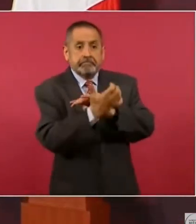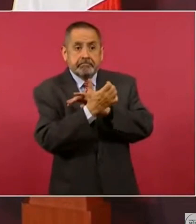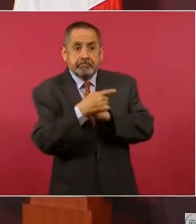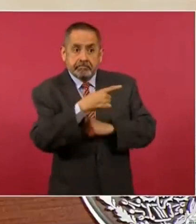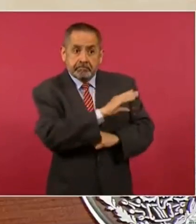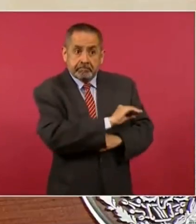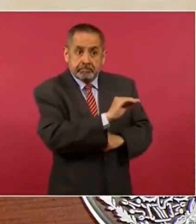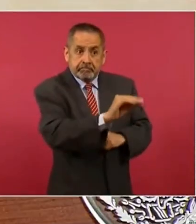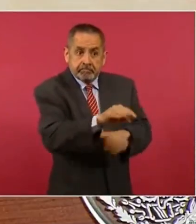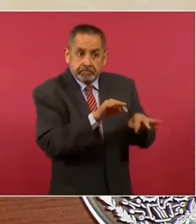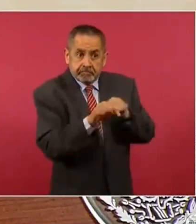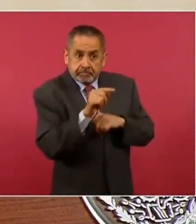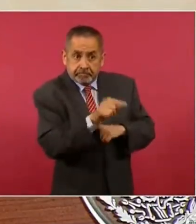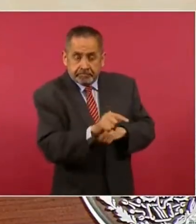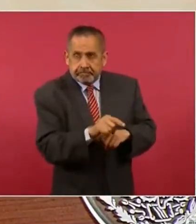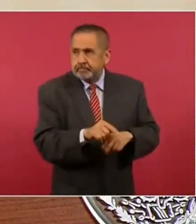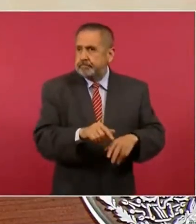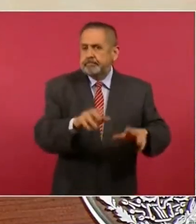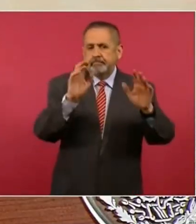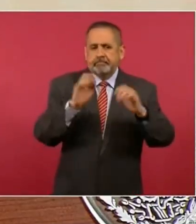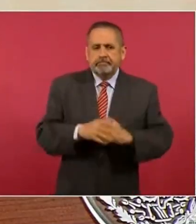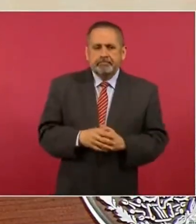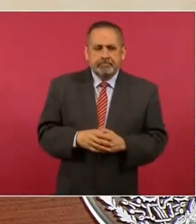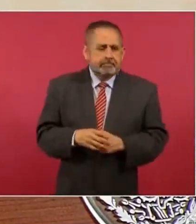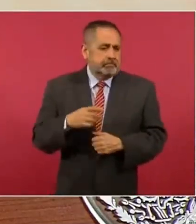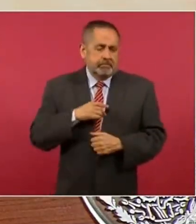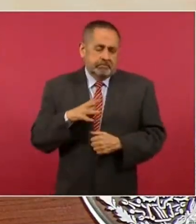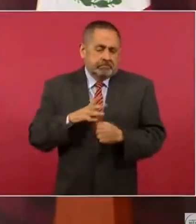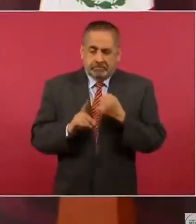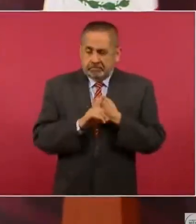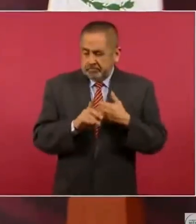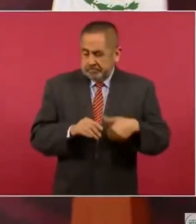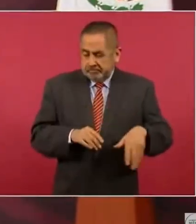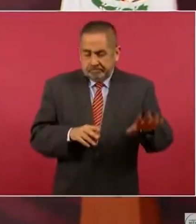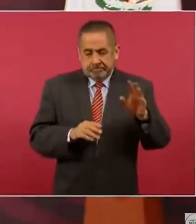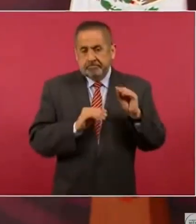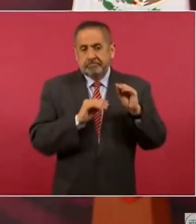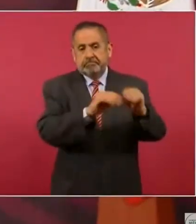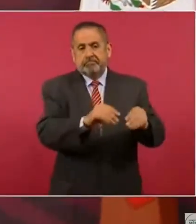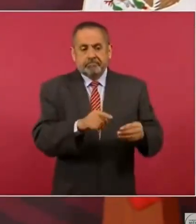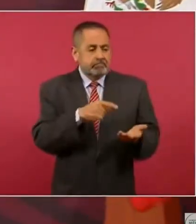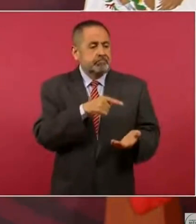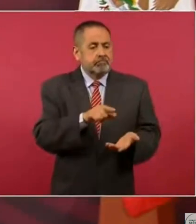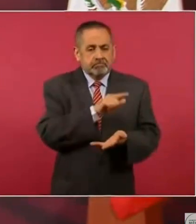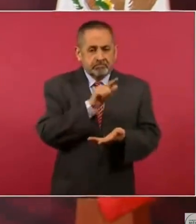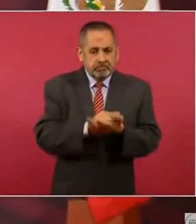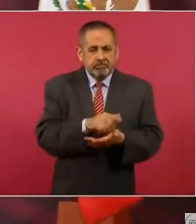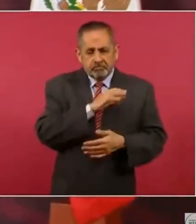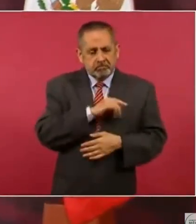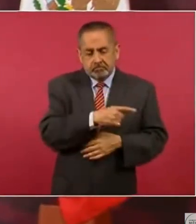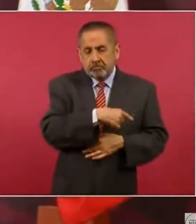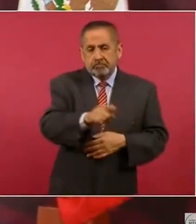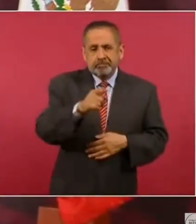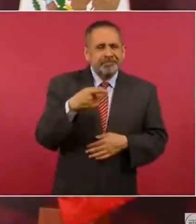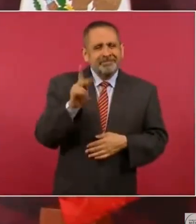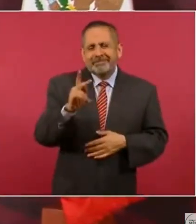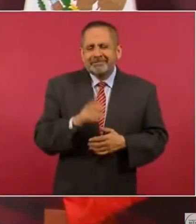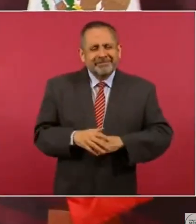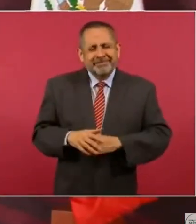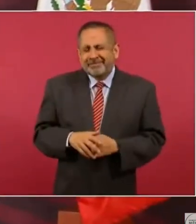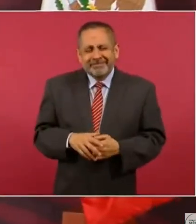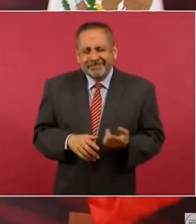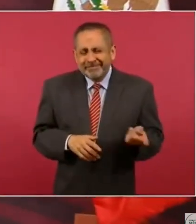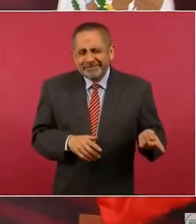¿no? Yo no tengo ningún inconveniente porque legalmente lo puede hacer. Pero ¿qué